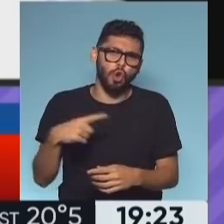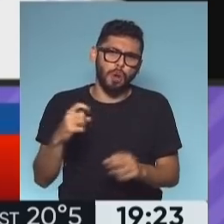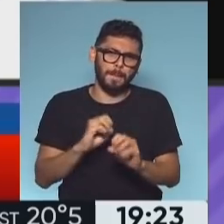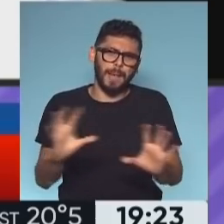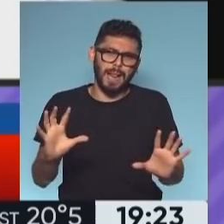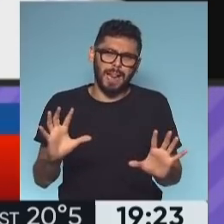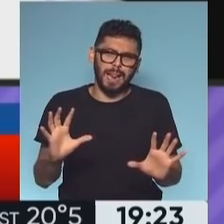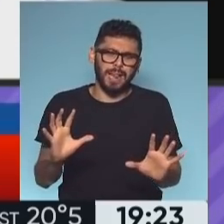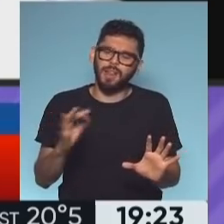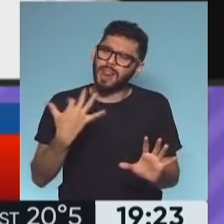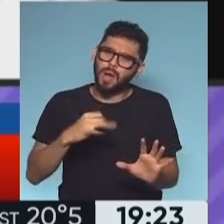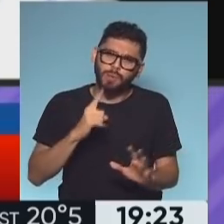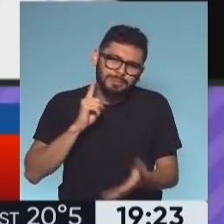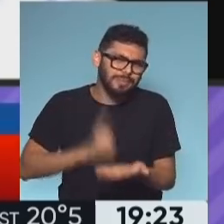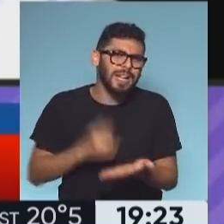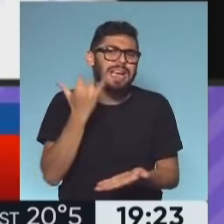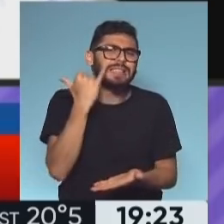Es necesario tomar medidas ya.